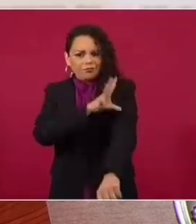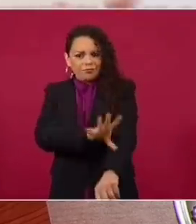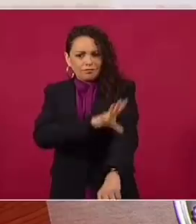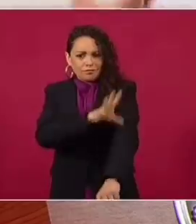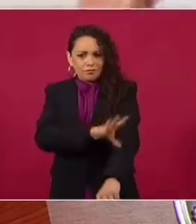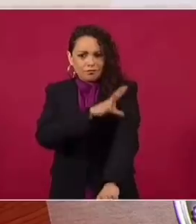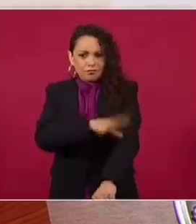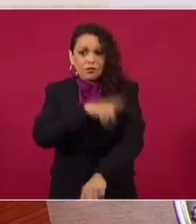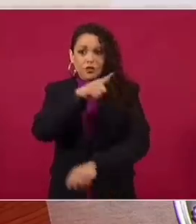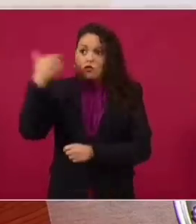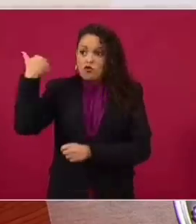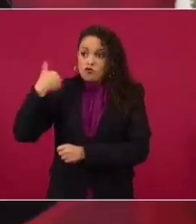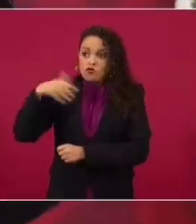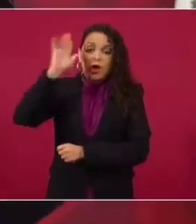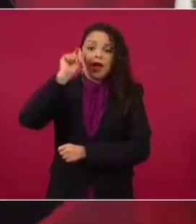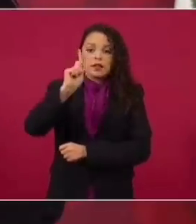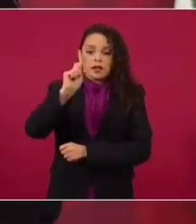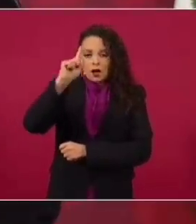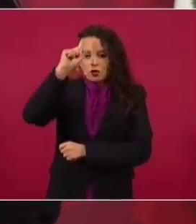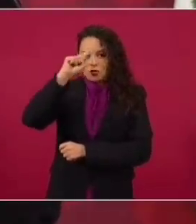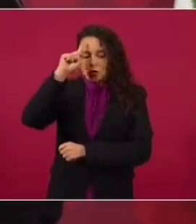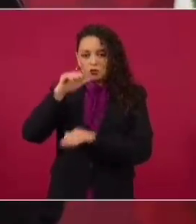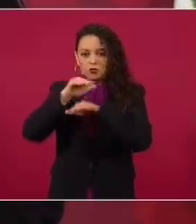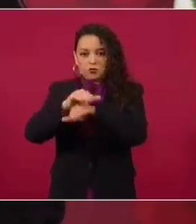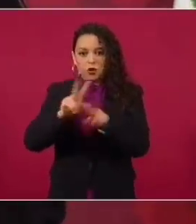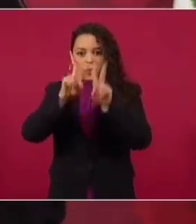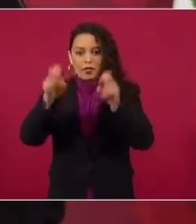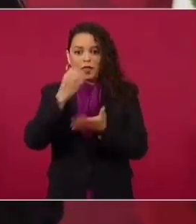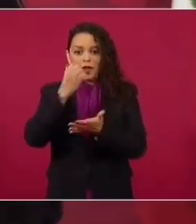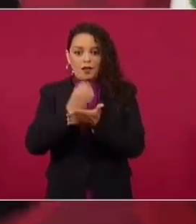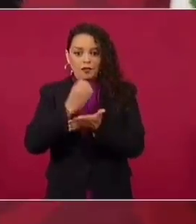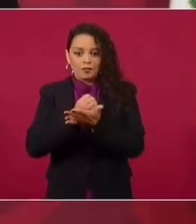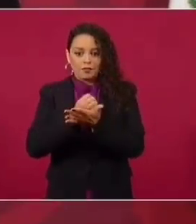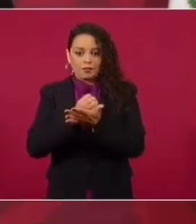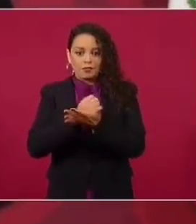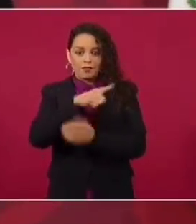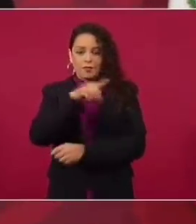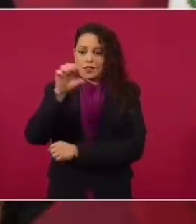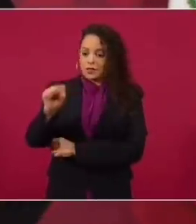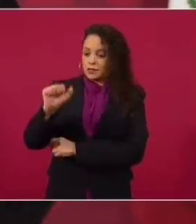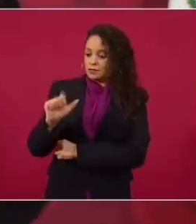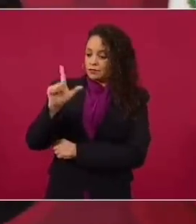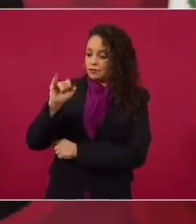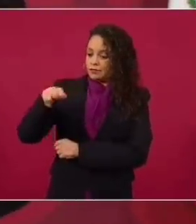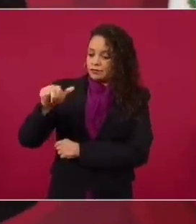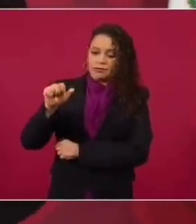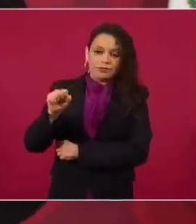asesor económico de Salinas, el papá. Entonces, por eso